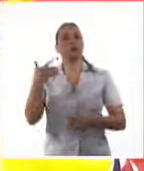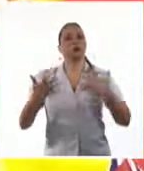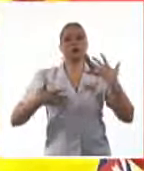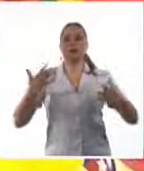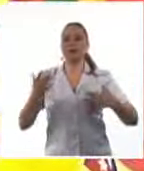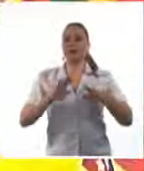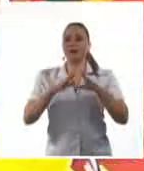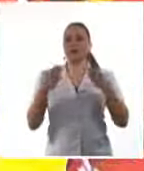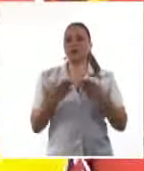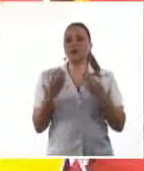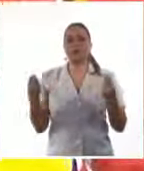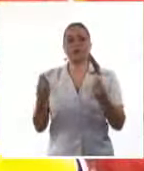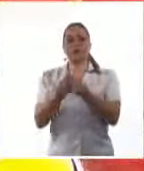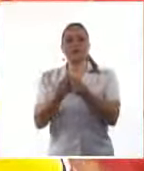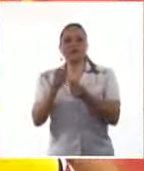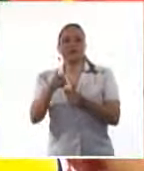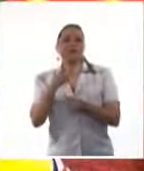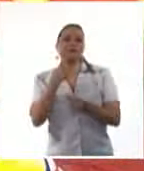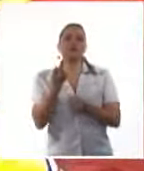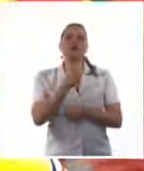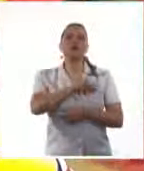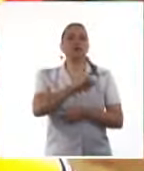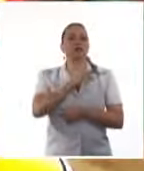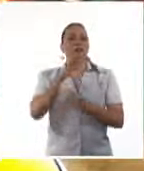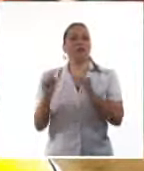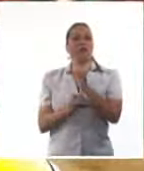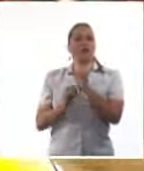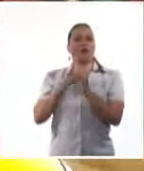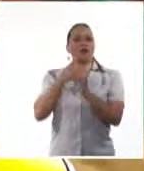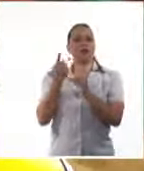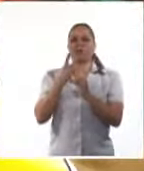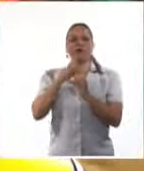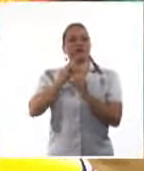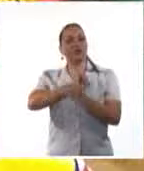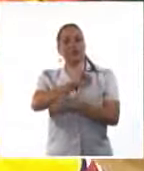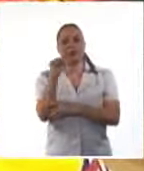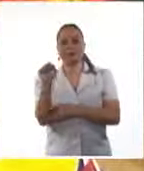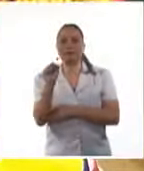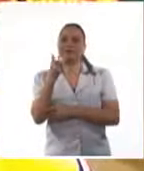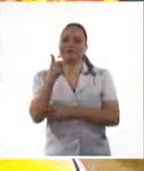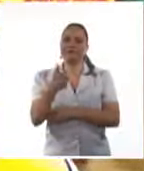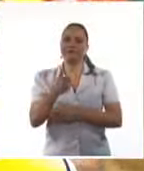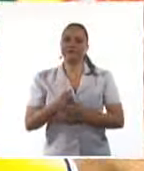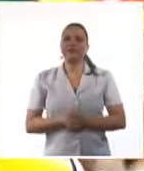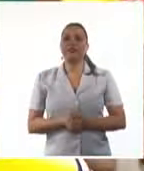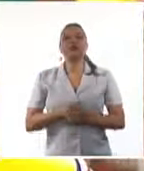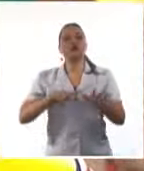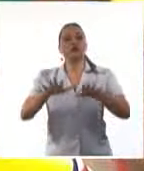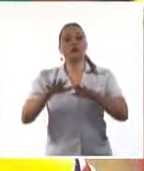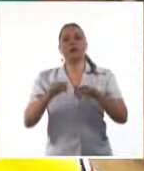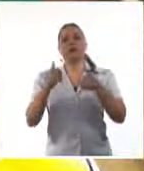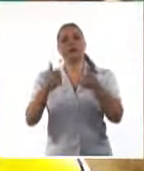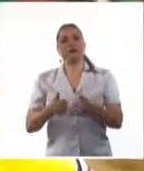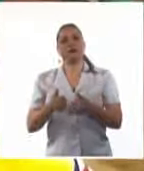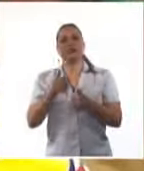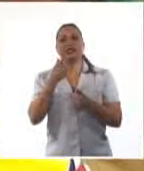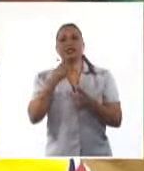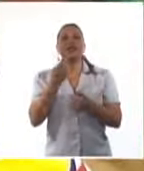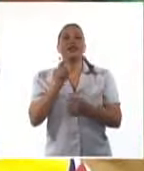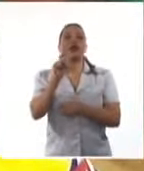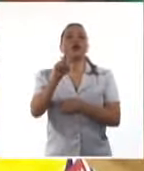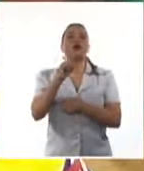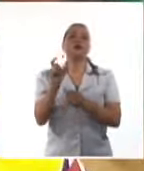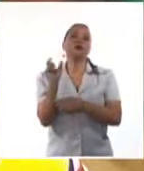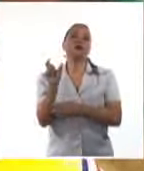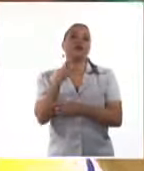aquí con nosotros. Nunca me he sentido por debajo de su nivel, aunque yo juegue en Cuba nada más. Siempre me he preparado, el terreno siempre dice, tiene